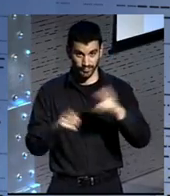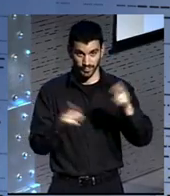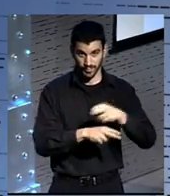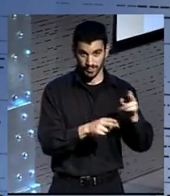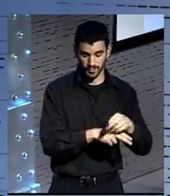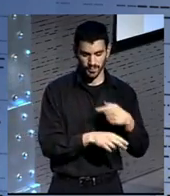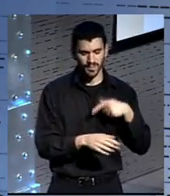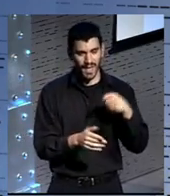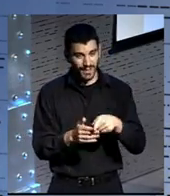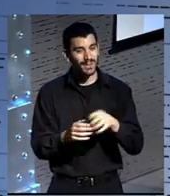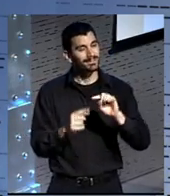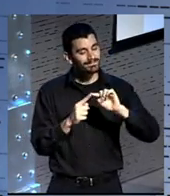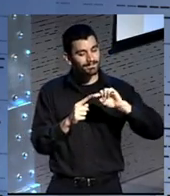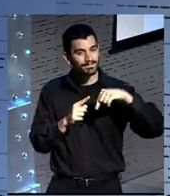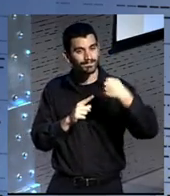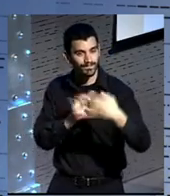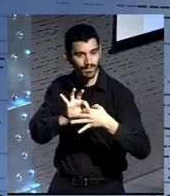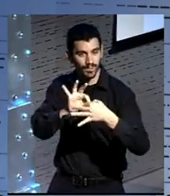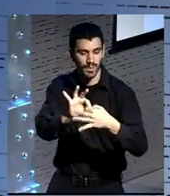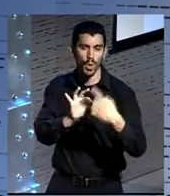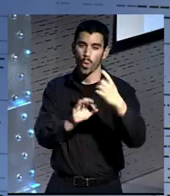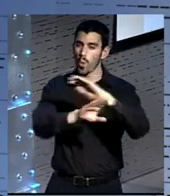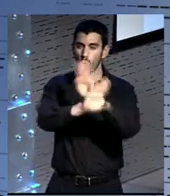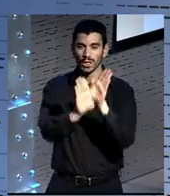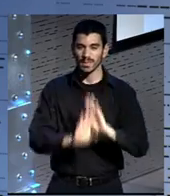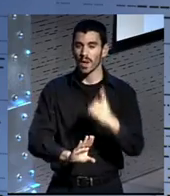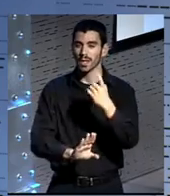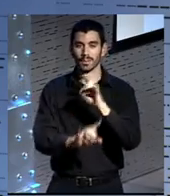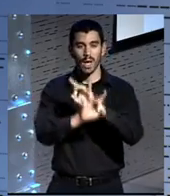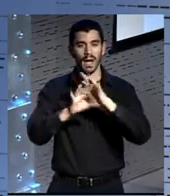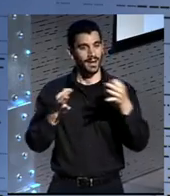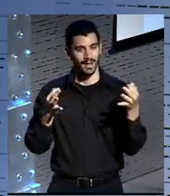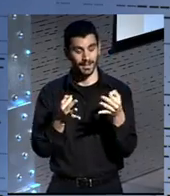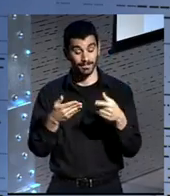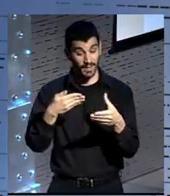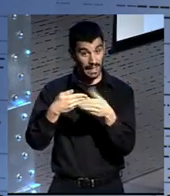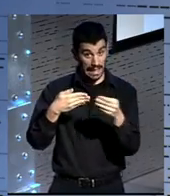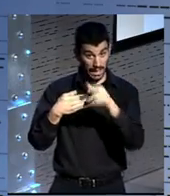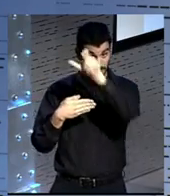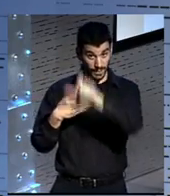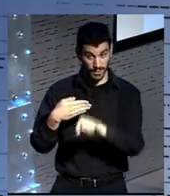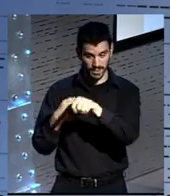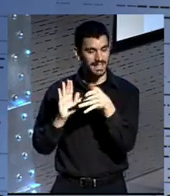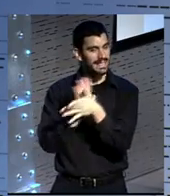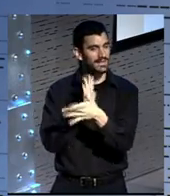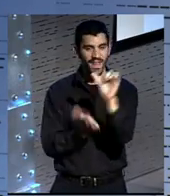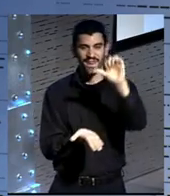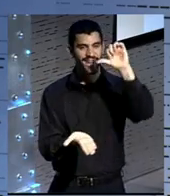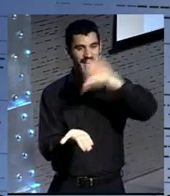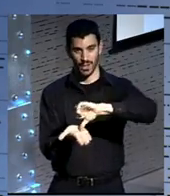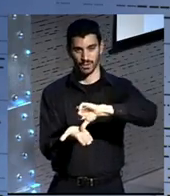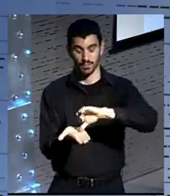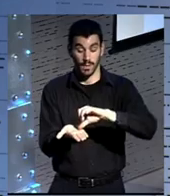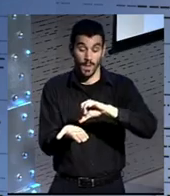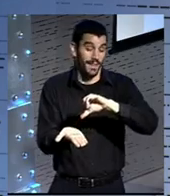consideración final, y es a poner al cliente en el centro. Desde luego en el centro ya va a estar por razón